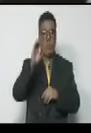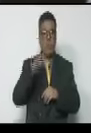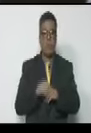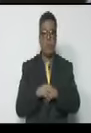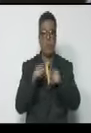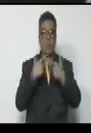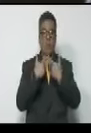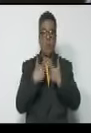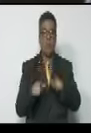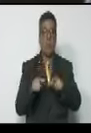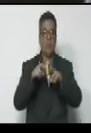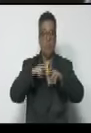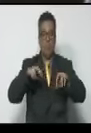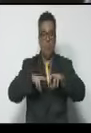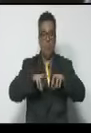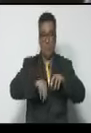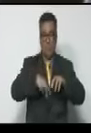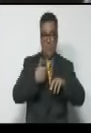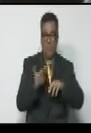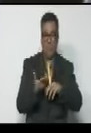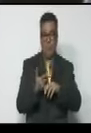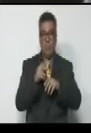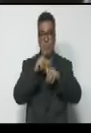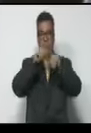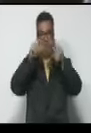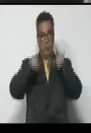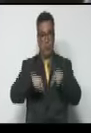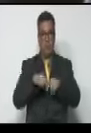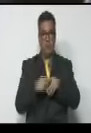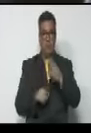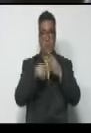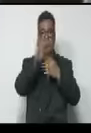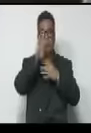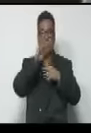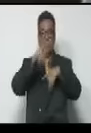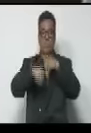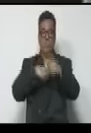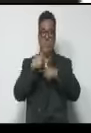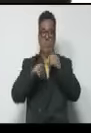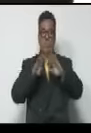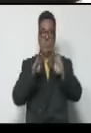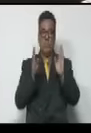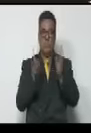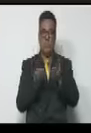En un país libre de cultivo puede haber un cartel, puede ser el cuarto productor global.